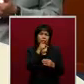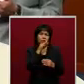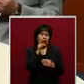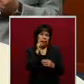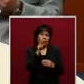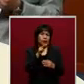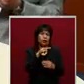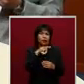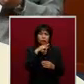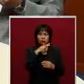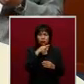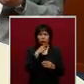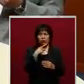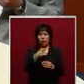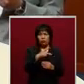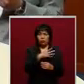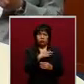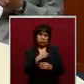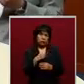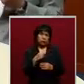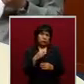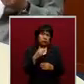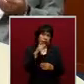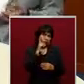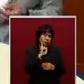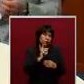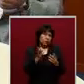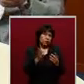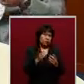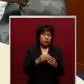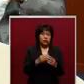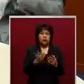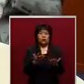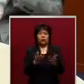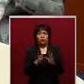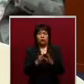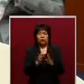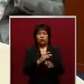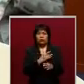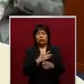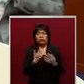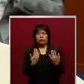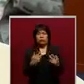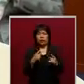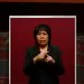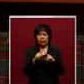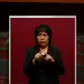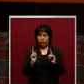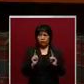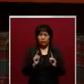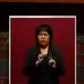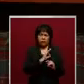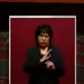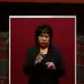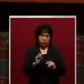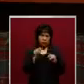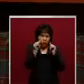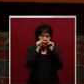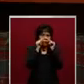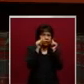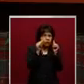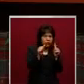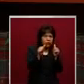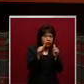su hijo o su hija, bueno, pues van a darle otro sentido a todo esto. Exactamente. Entonces, se puede estando